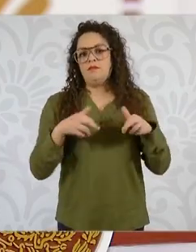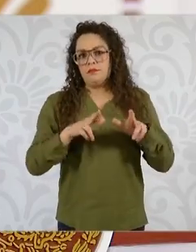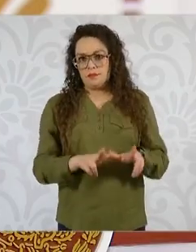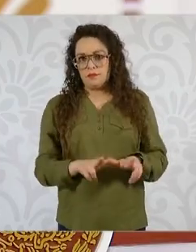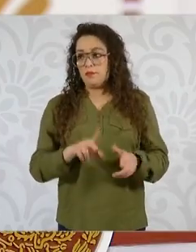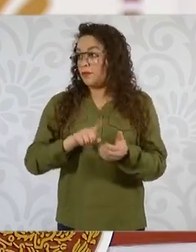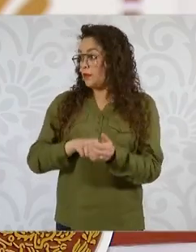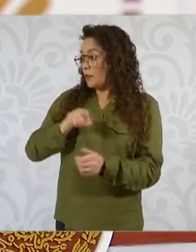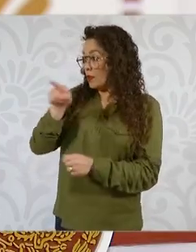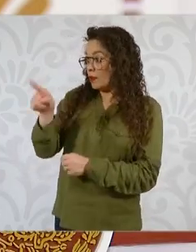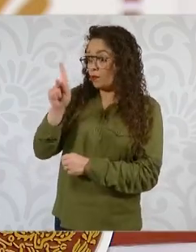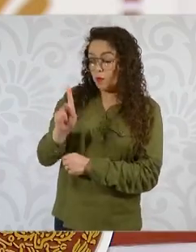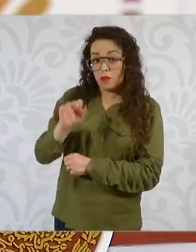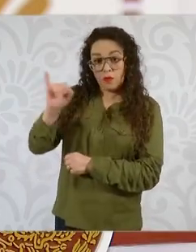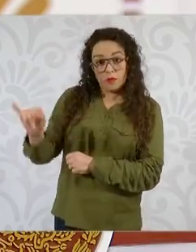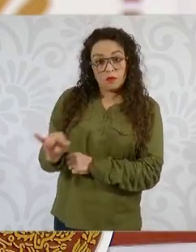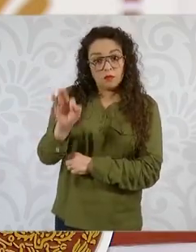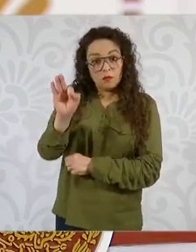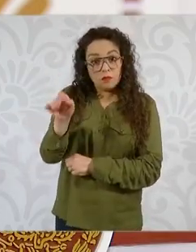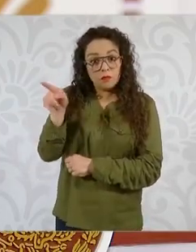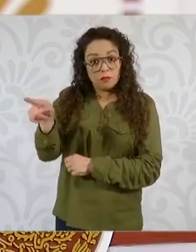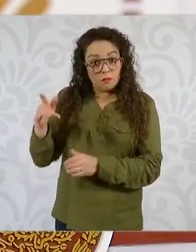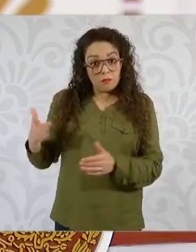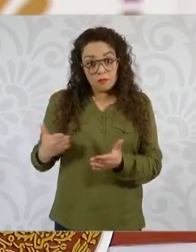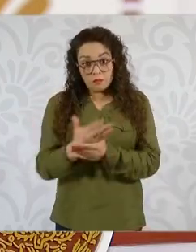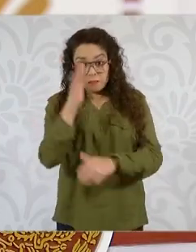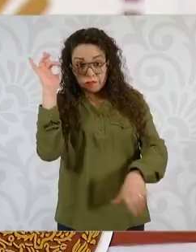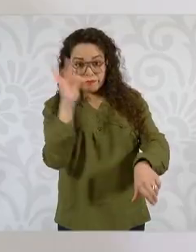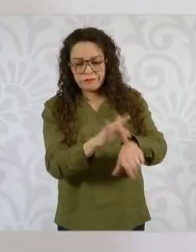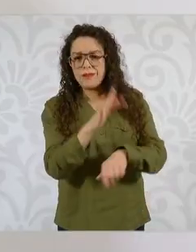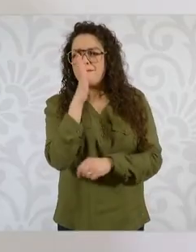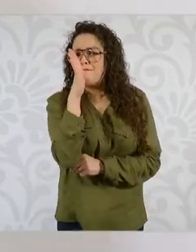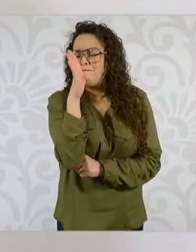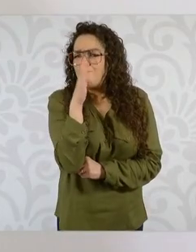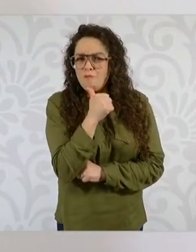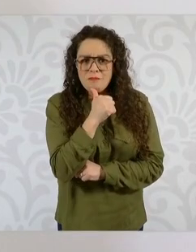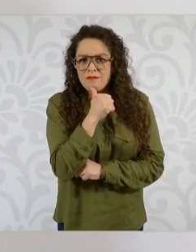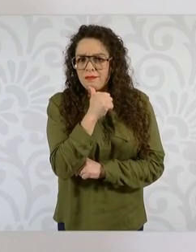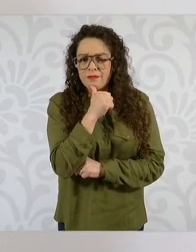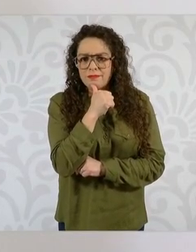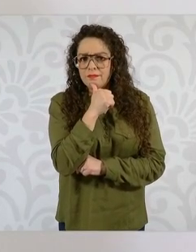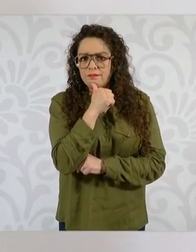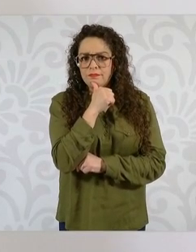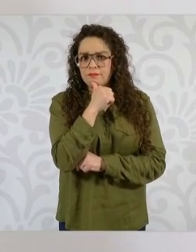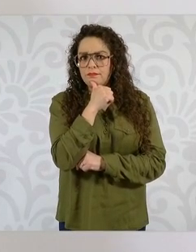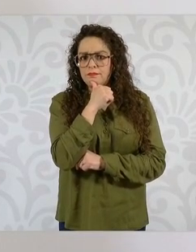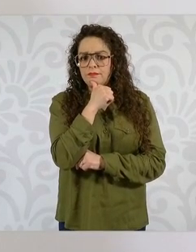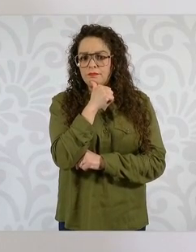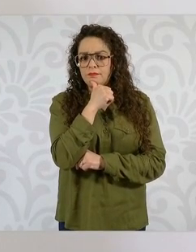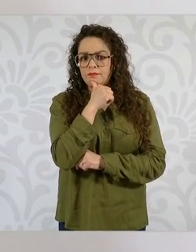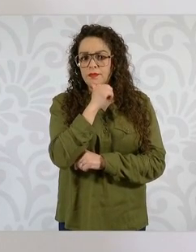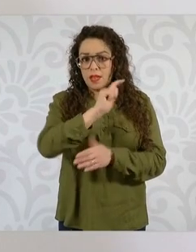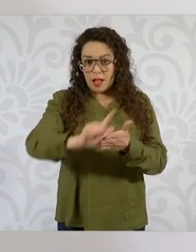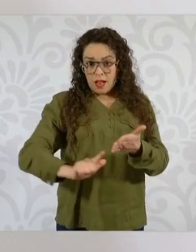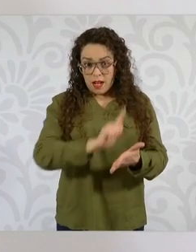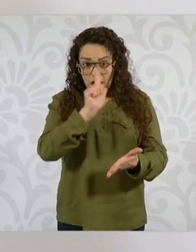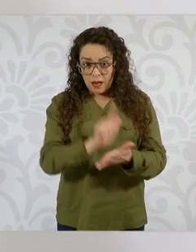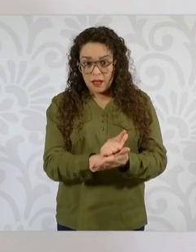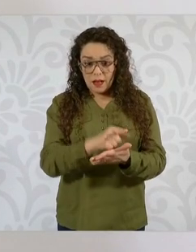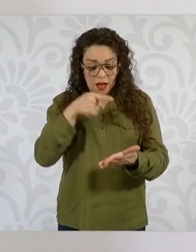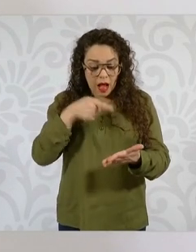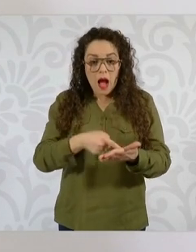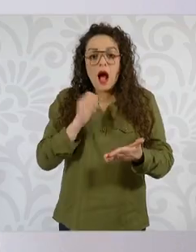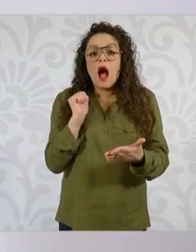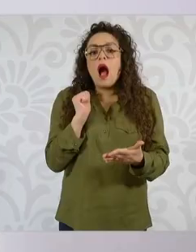poder judicial no tiene ninguna injerencia. no existe en nuestro sistema jurídico una